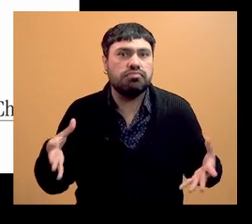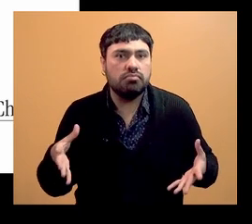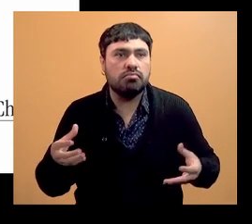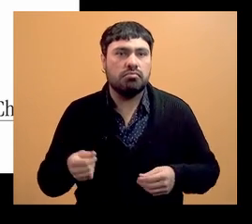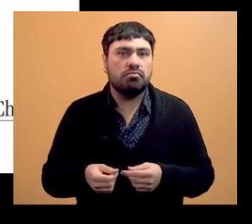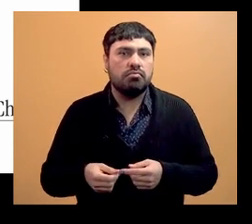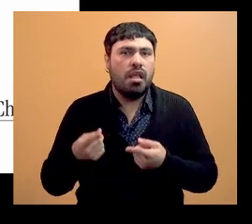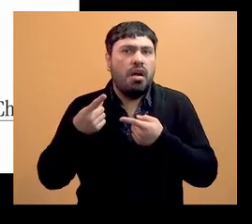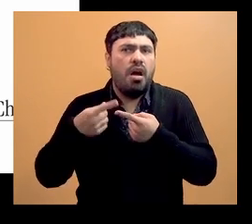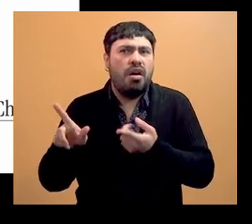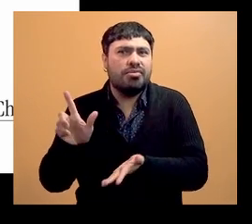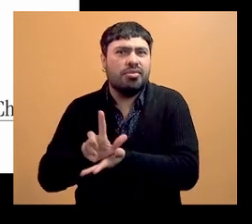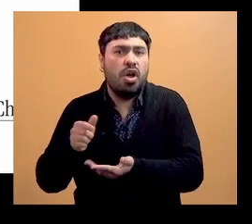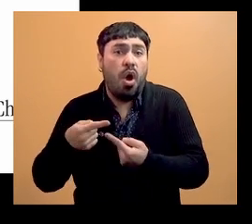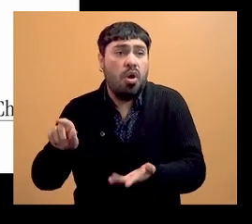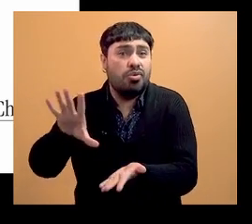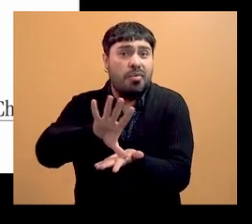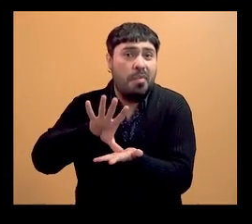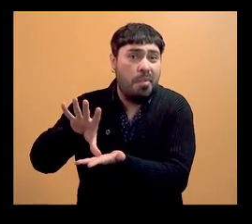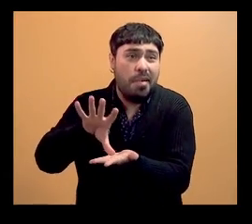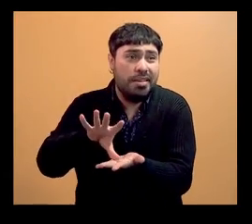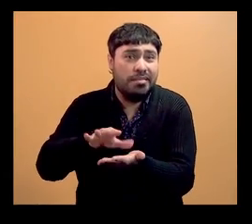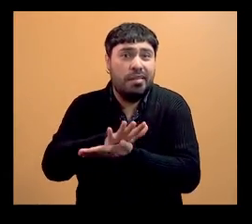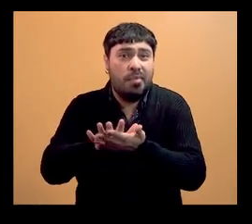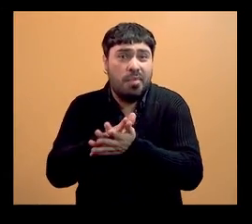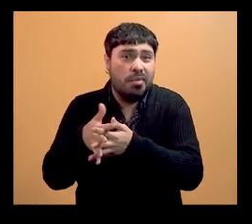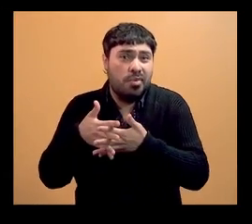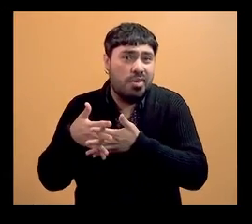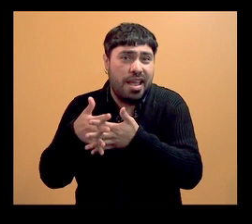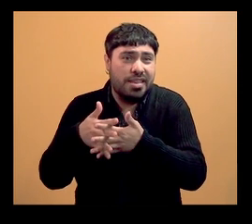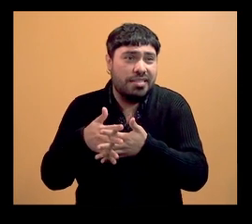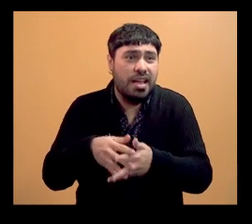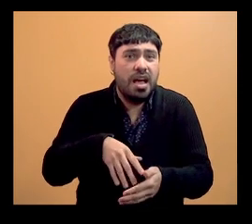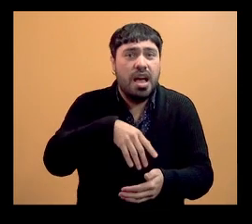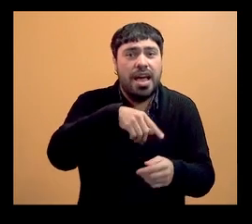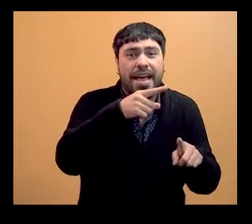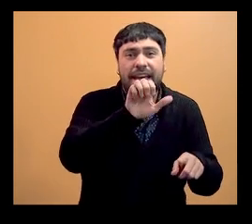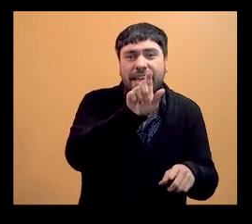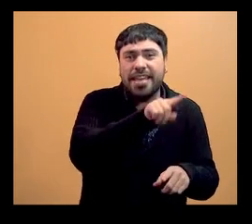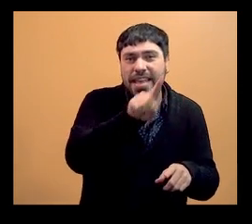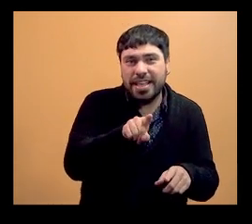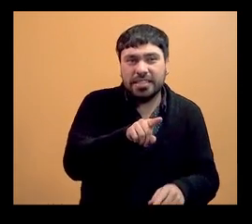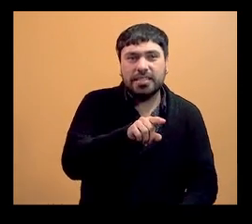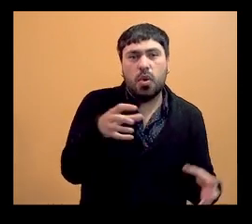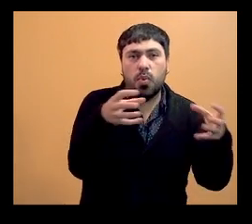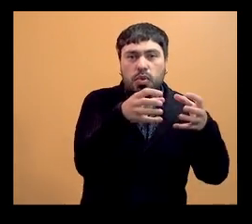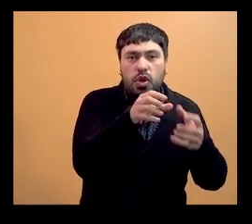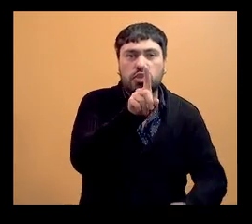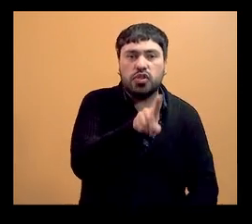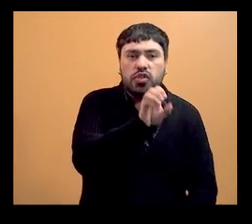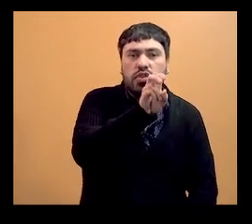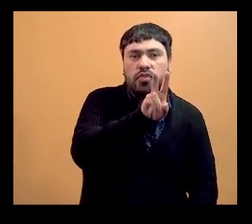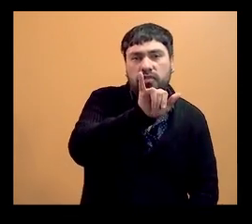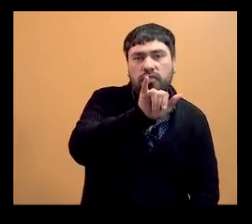ninguna otra gran potencia como lo fue Estados Unidos en su momento y también la ex Unión Soviética hubiesen podido incluso